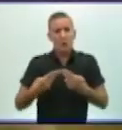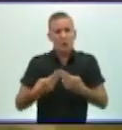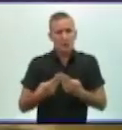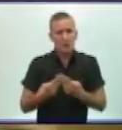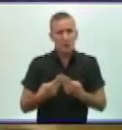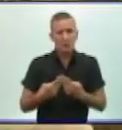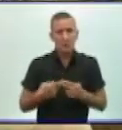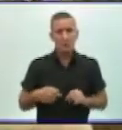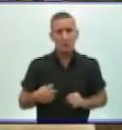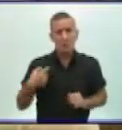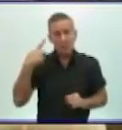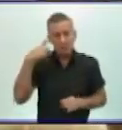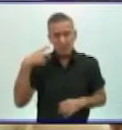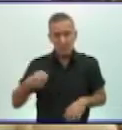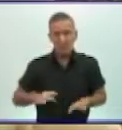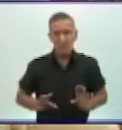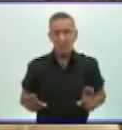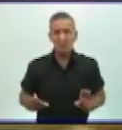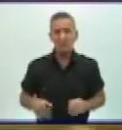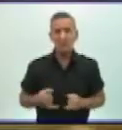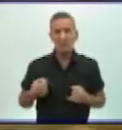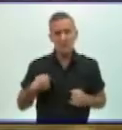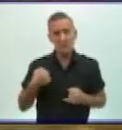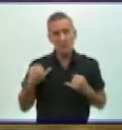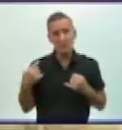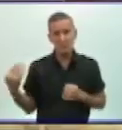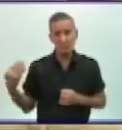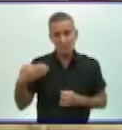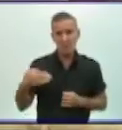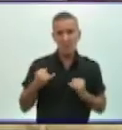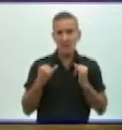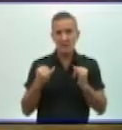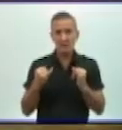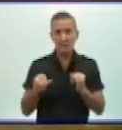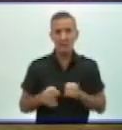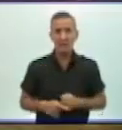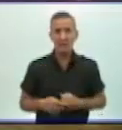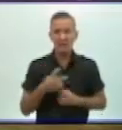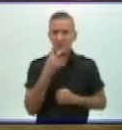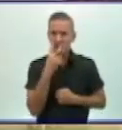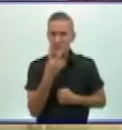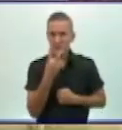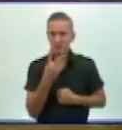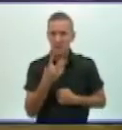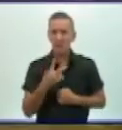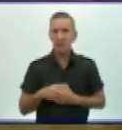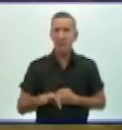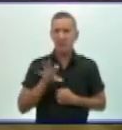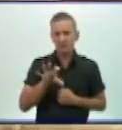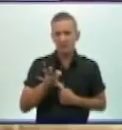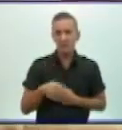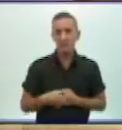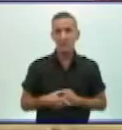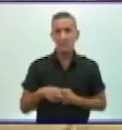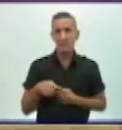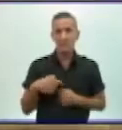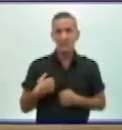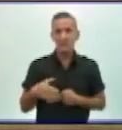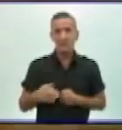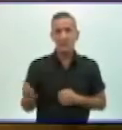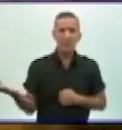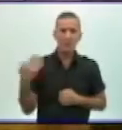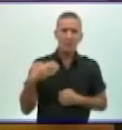cojas conmigo. Yo nomás que te vine a traer el regalo. Tú habla con ella. No puedo ir, que si me ve me va a echar tremenda descarga. Bueno, allá tú. Dale, vamos, que se nos hace